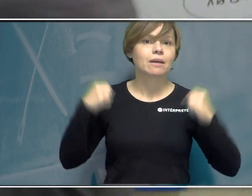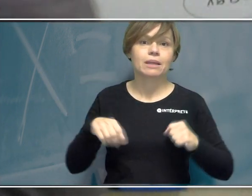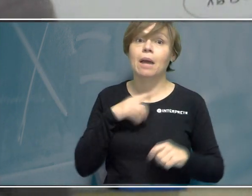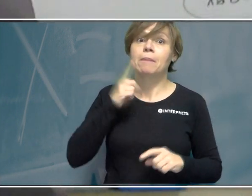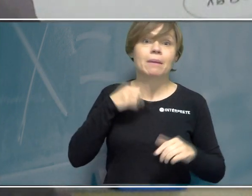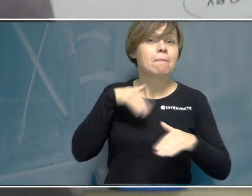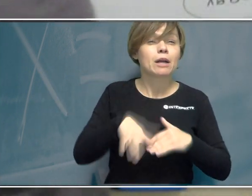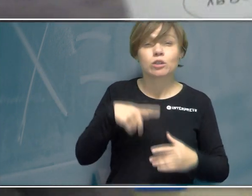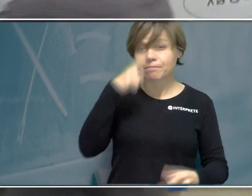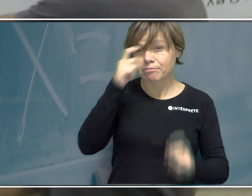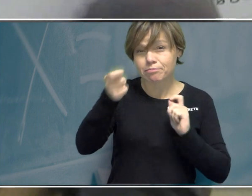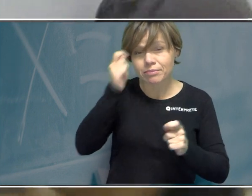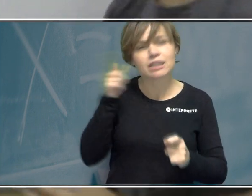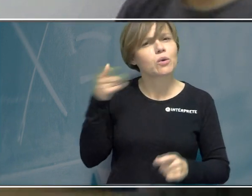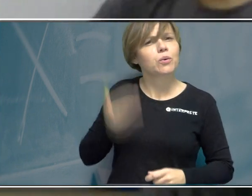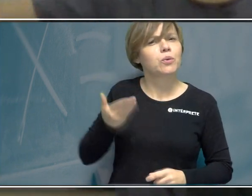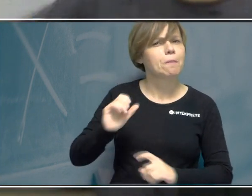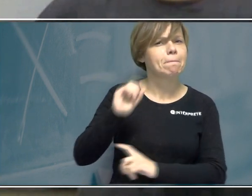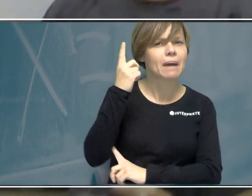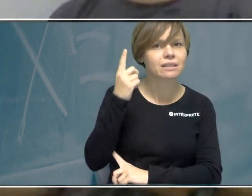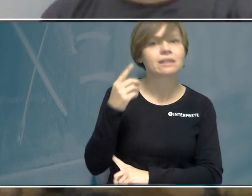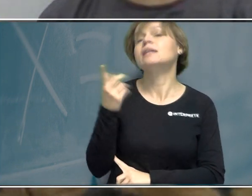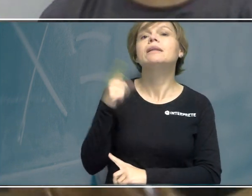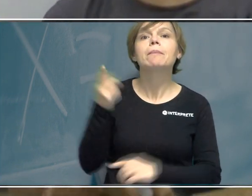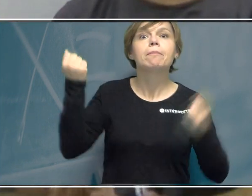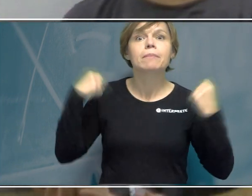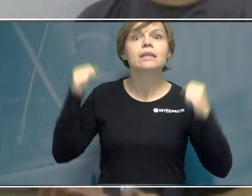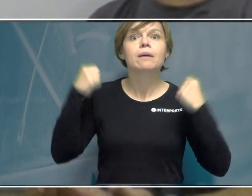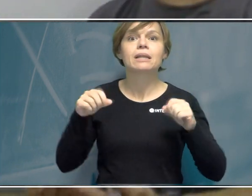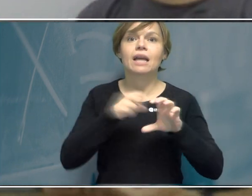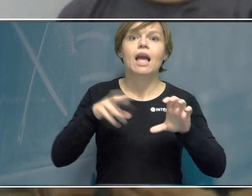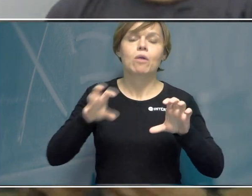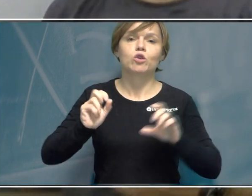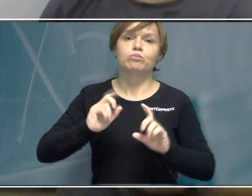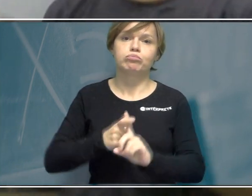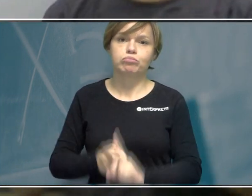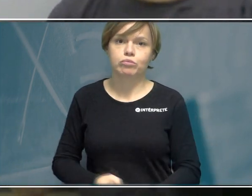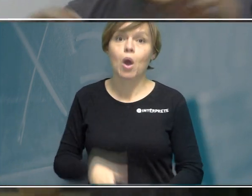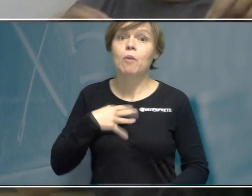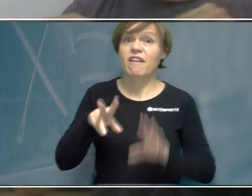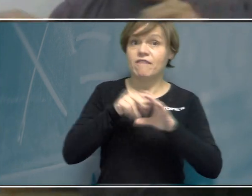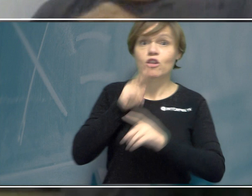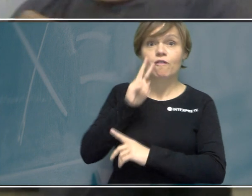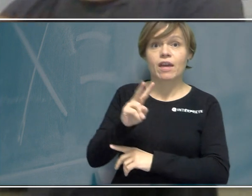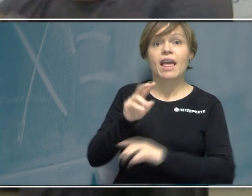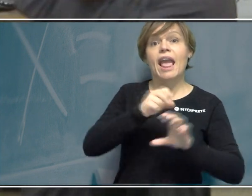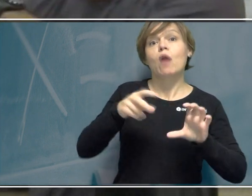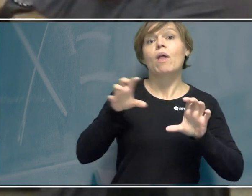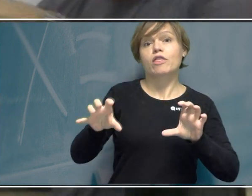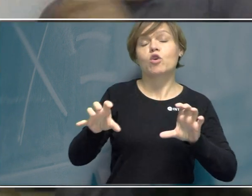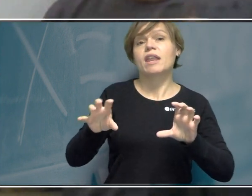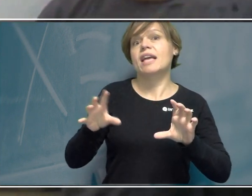primer paso. Este, que es el más importante, y practicar resolución de ecuaciones, ¿vale? Podéis ver un vídeo, ecuaciones